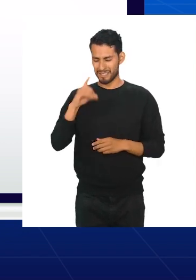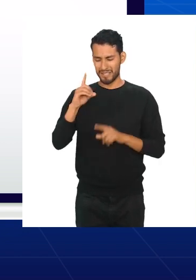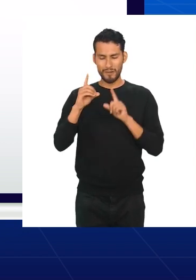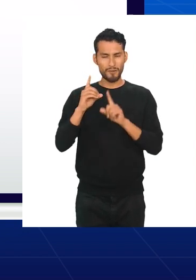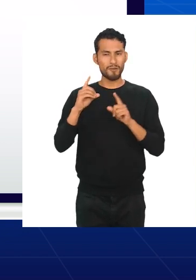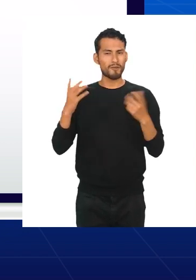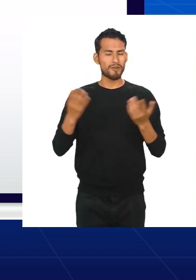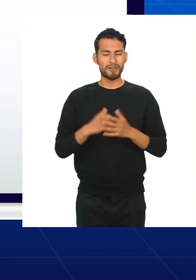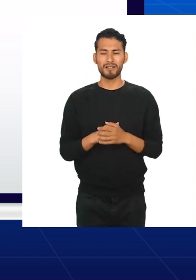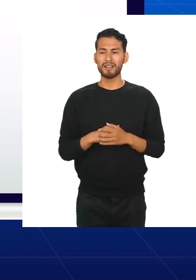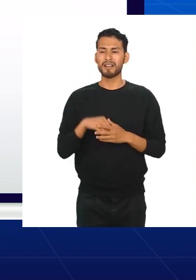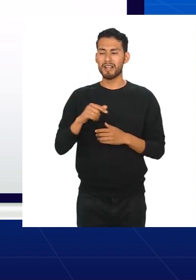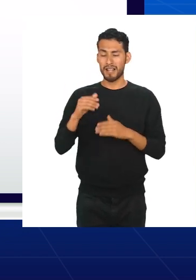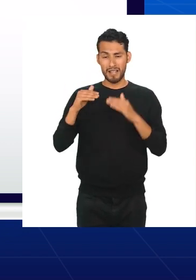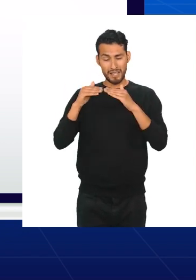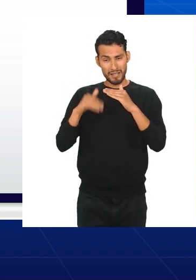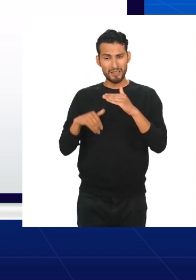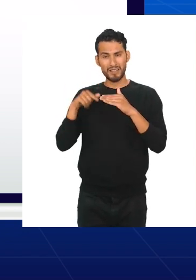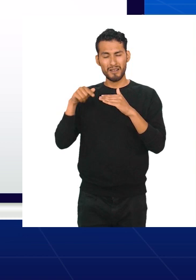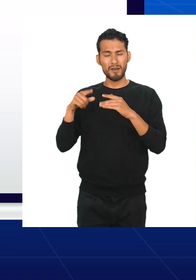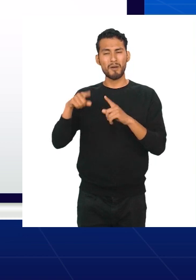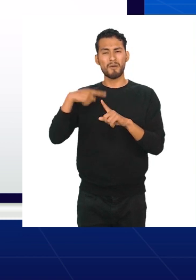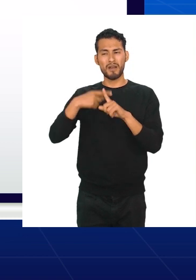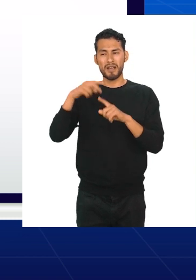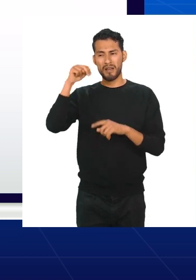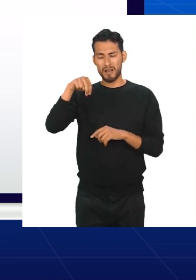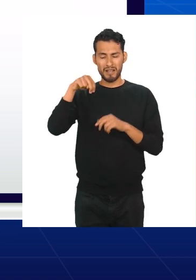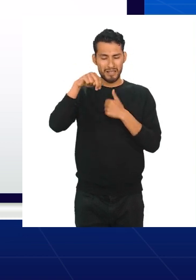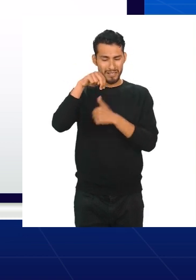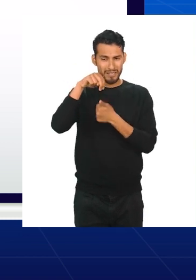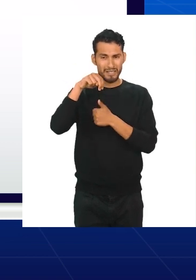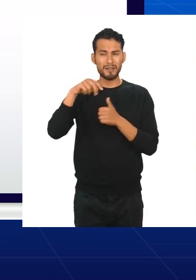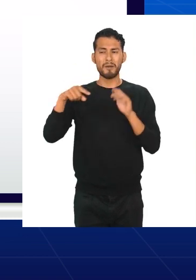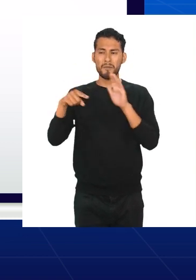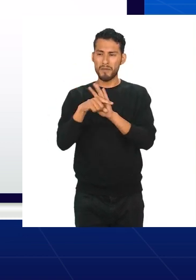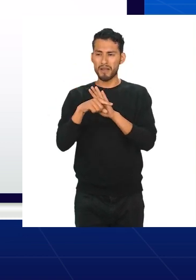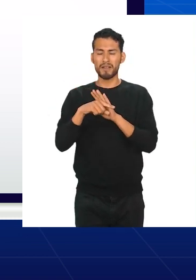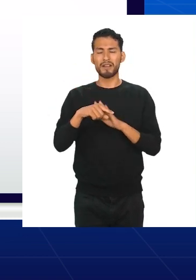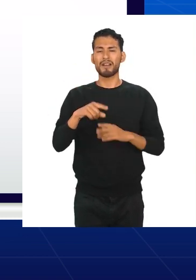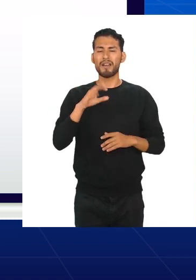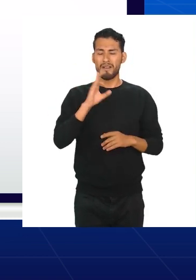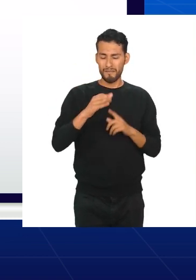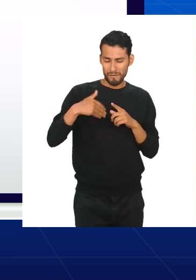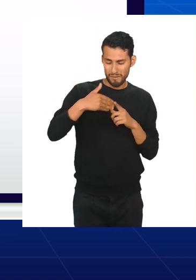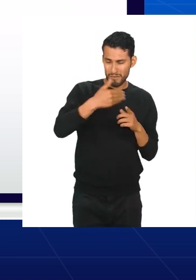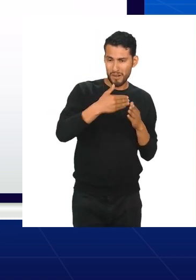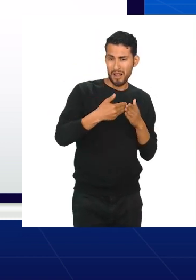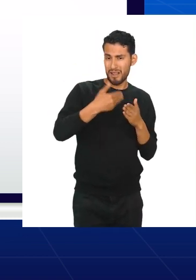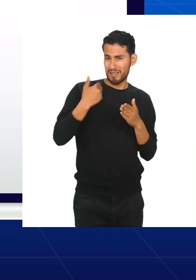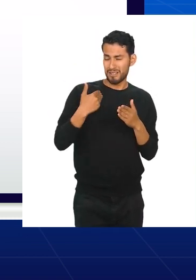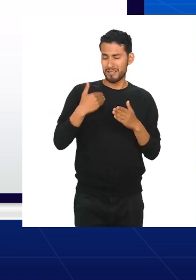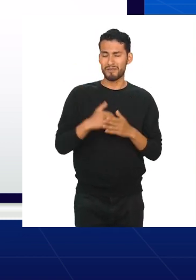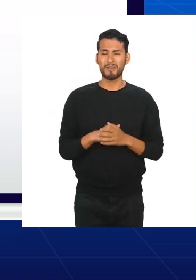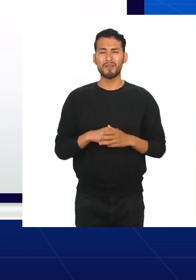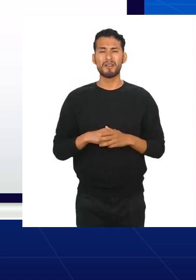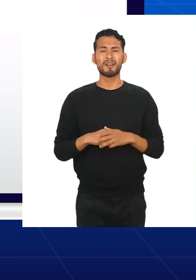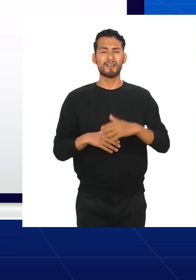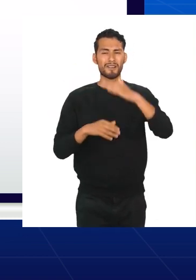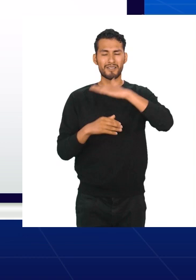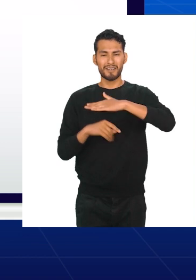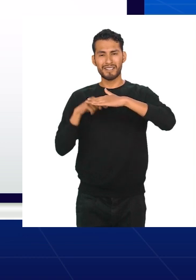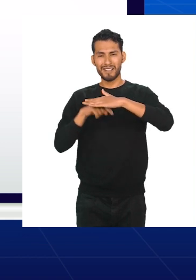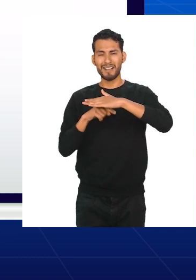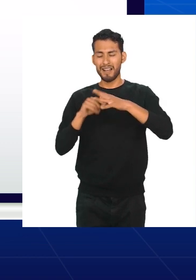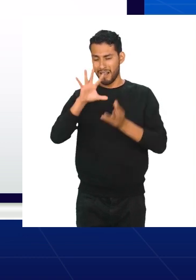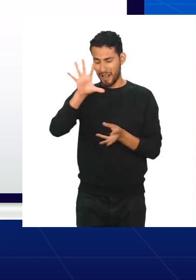1 es igual al límite inferior de la clase más n décimos menos la frecuencia acumulada anterior sobre